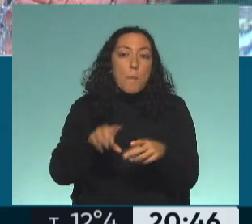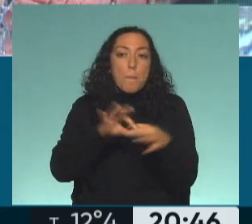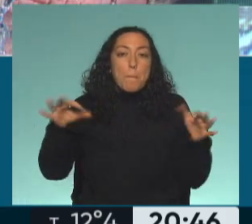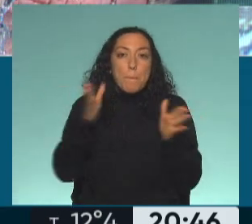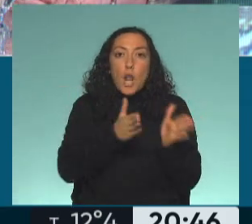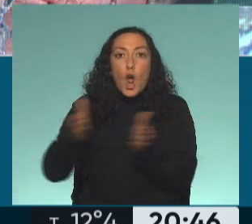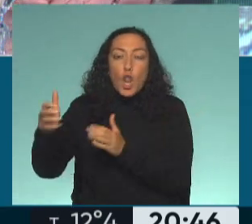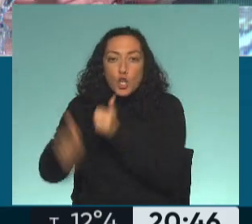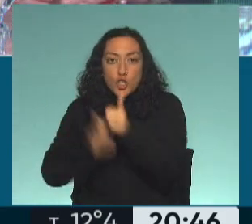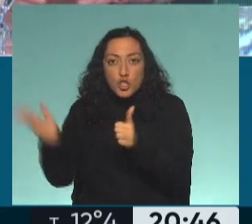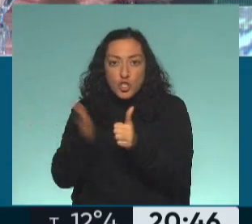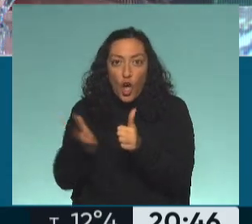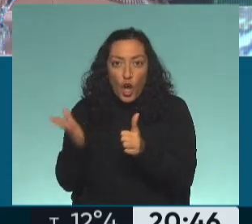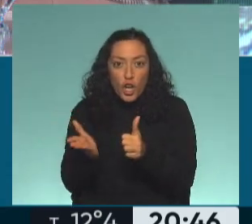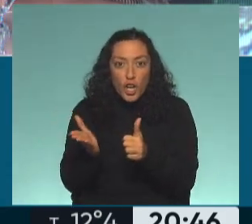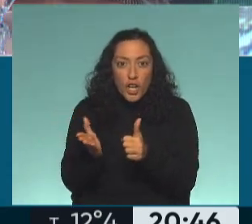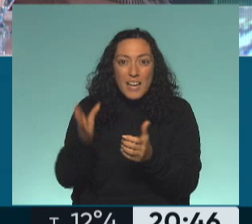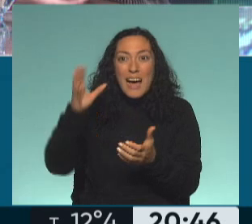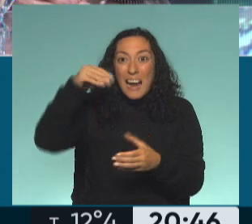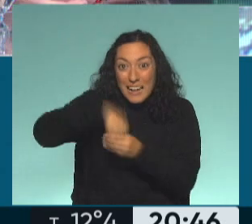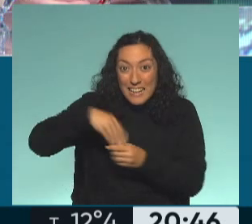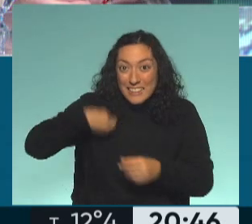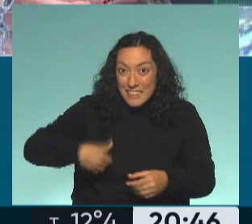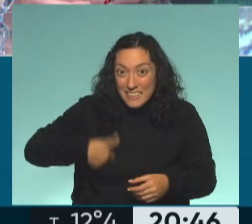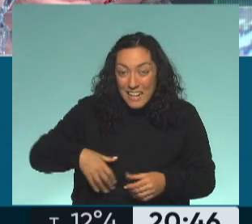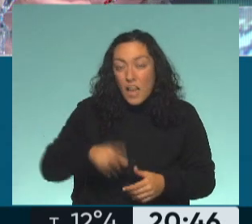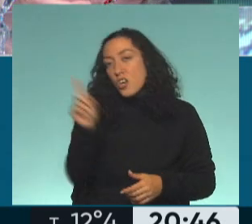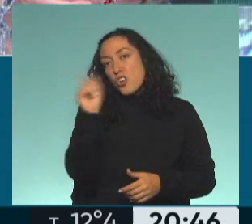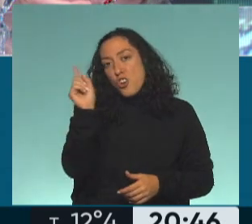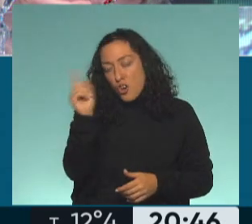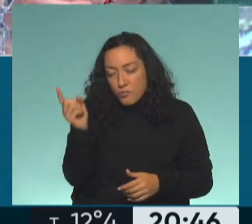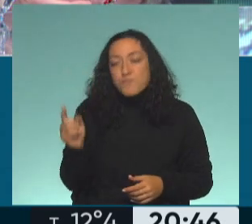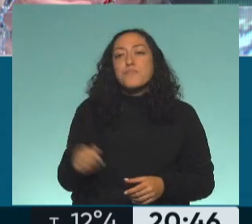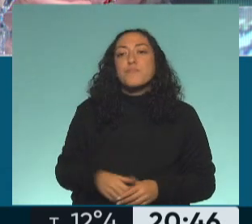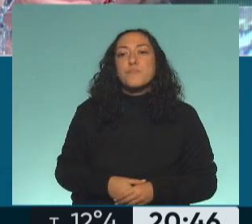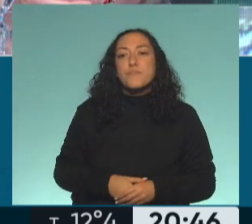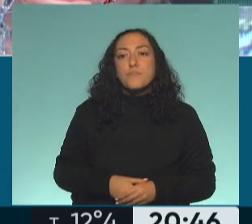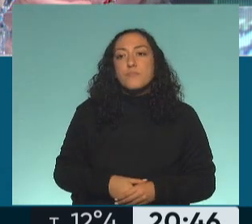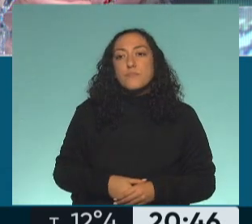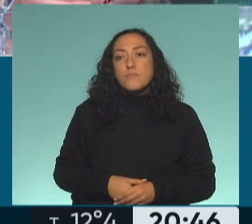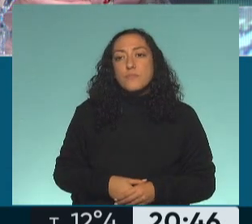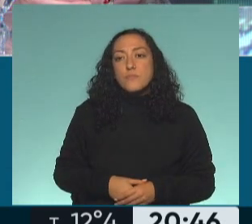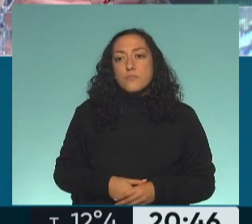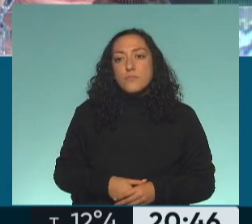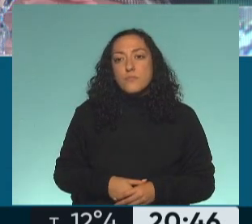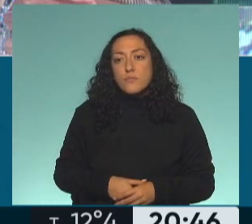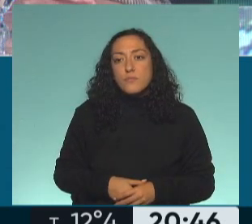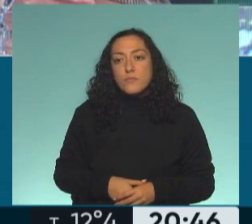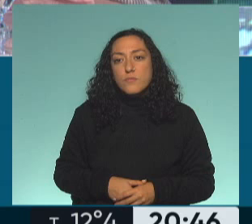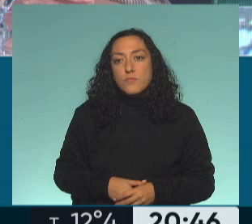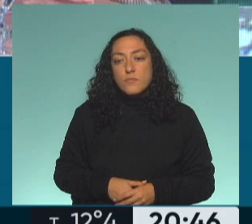están integradas hoy en el territorio. Hay una gran participación